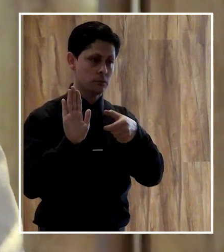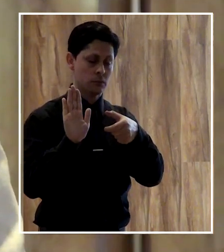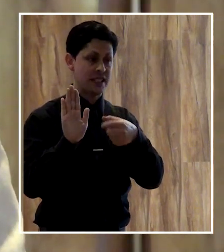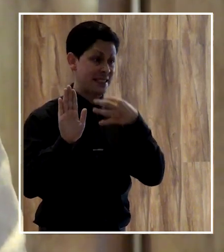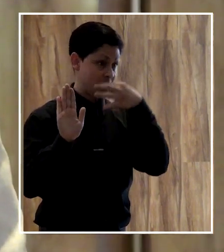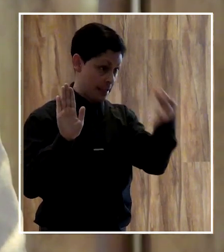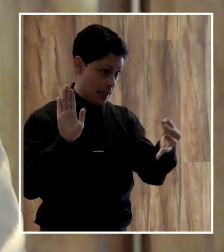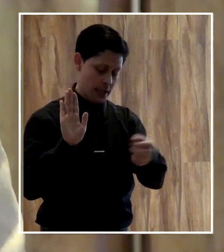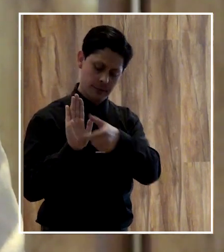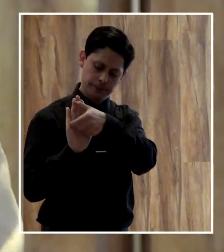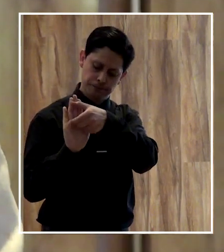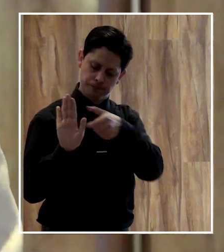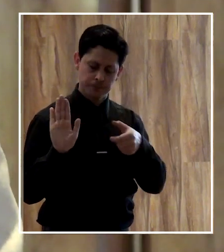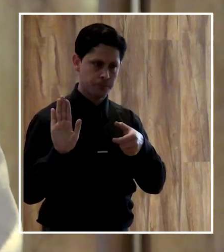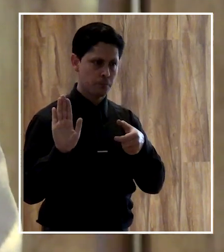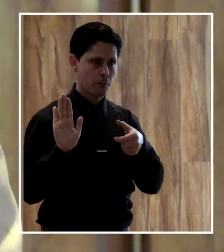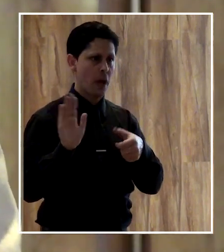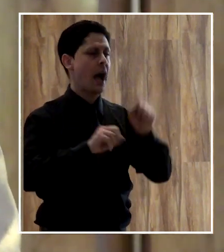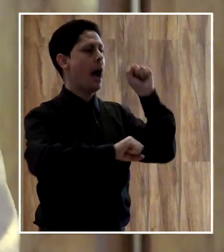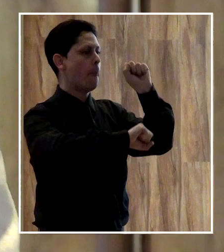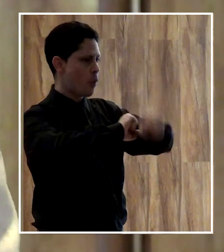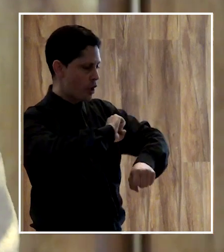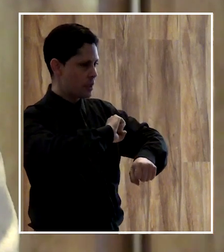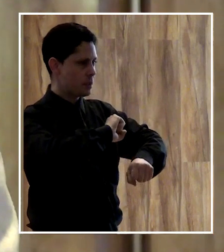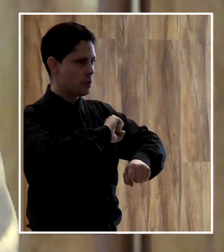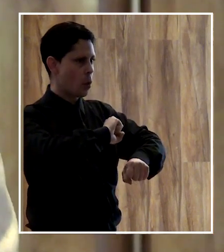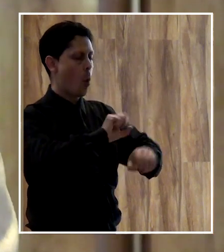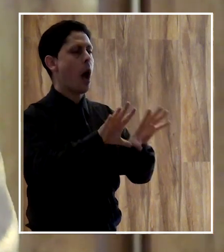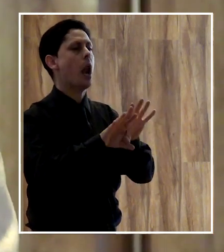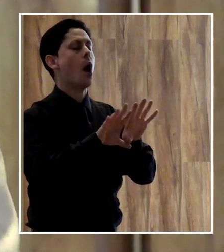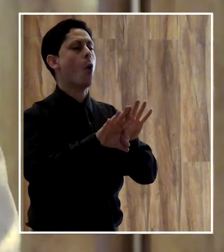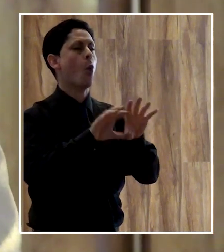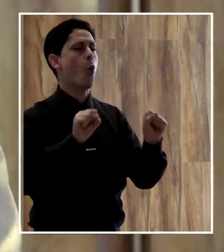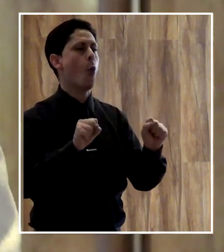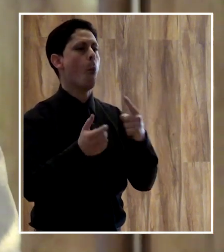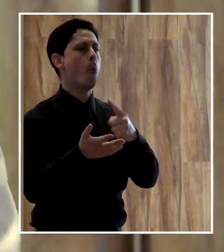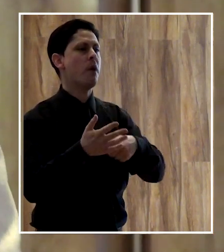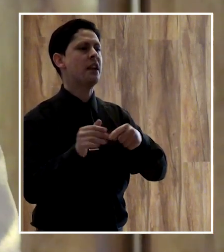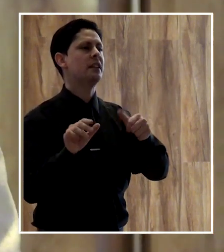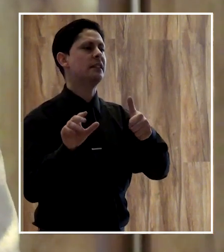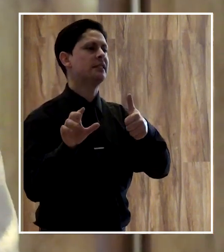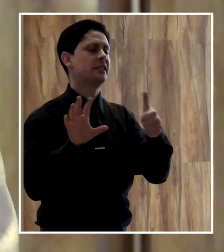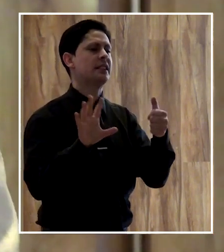resolución señala: apruébese conforme al acuerdo